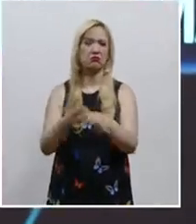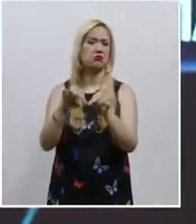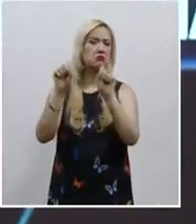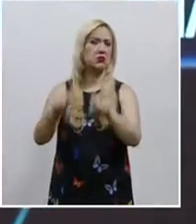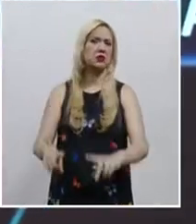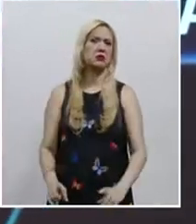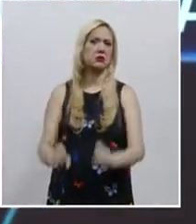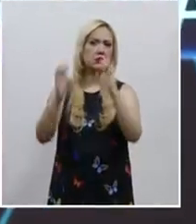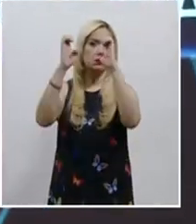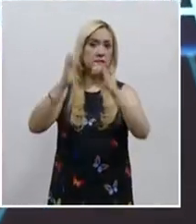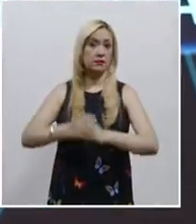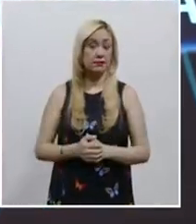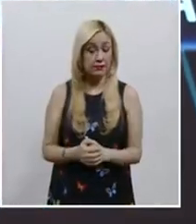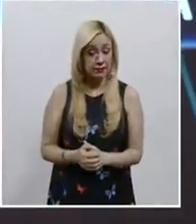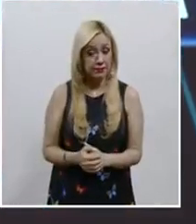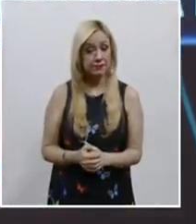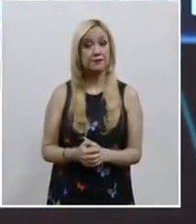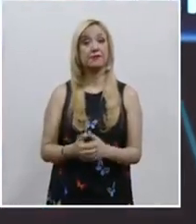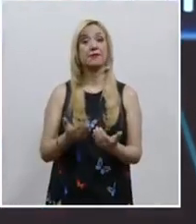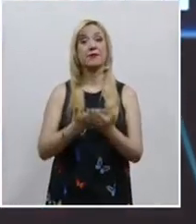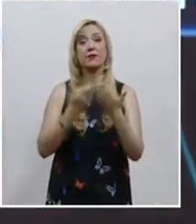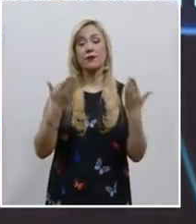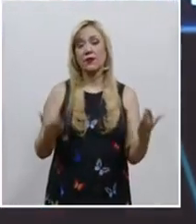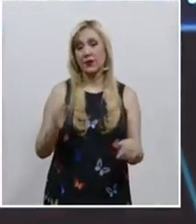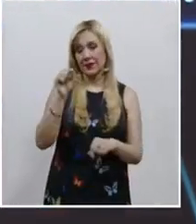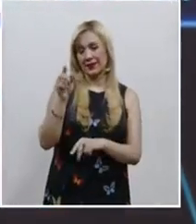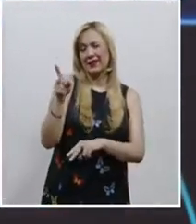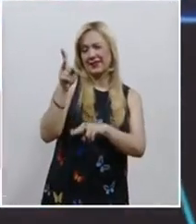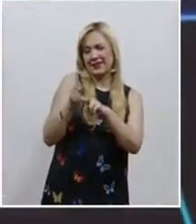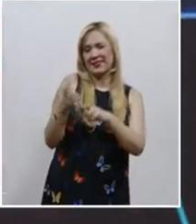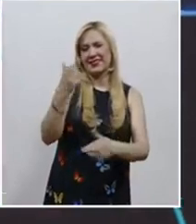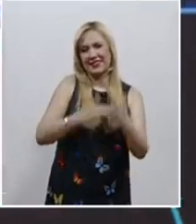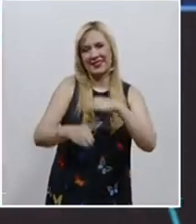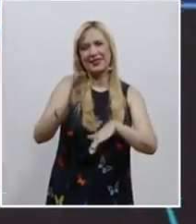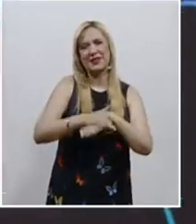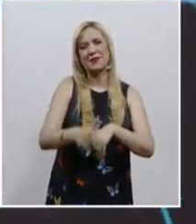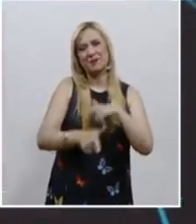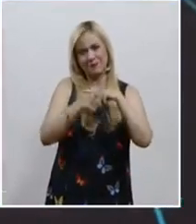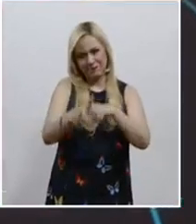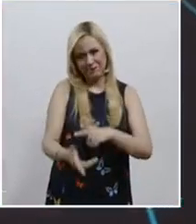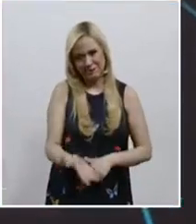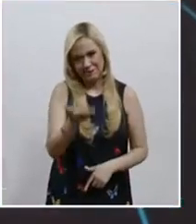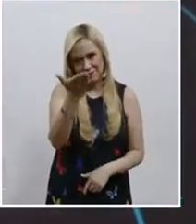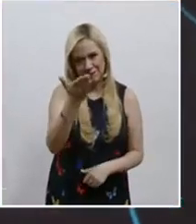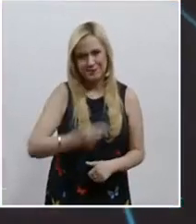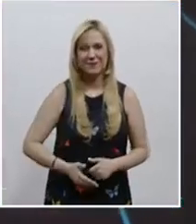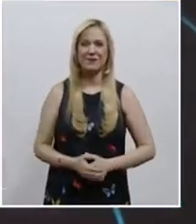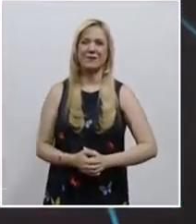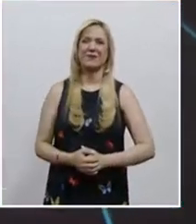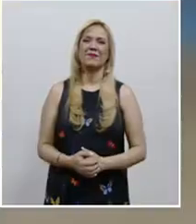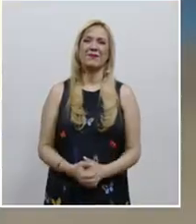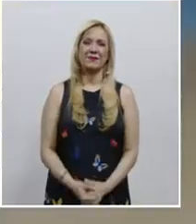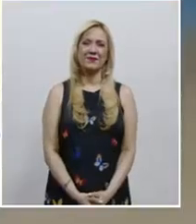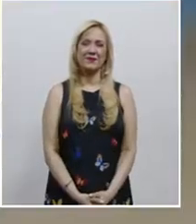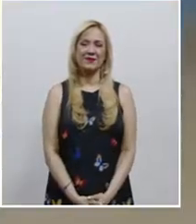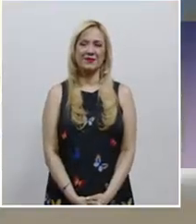con 19 minutos. Es momento de hacer una pausa, pero será breve. Regresamos con más noticias en Poder Informativo.